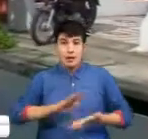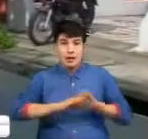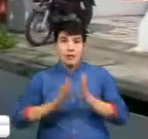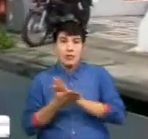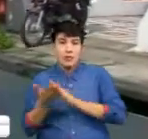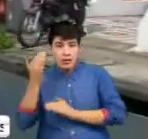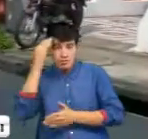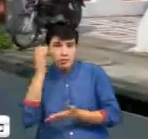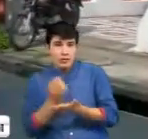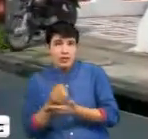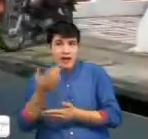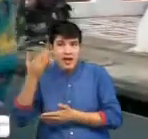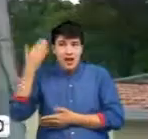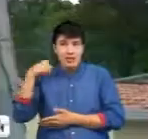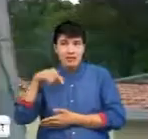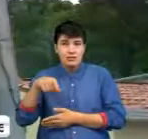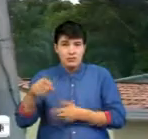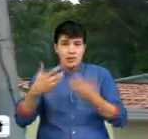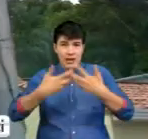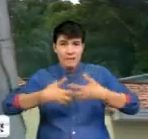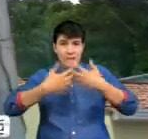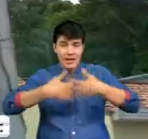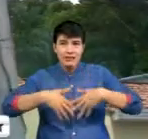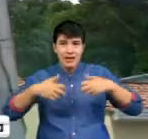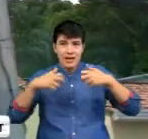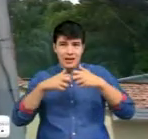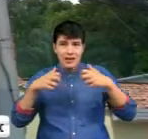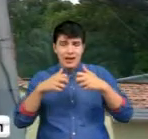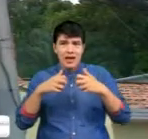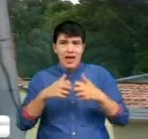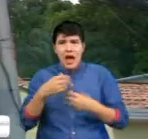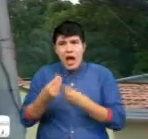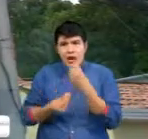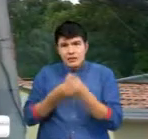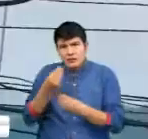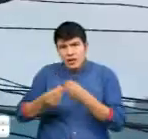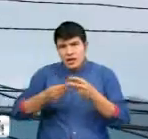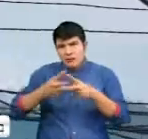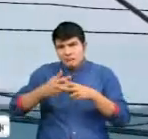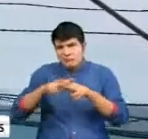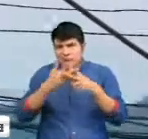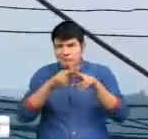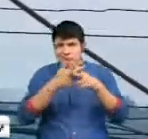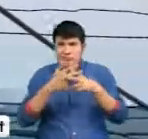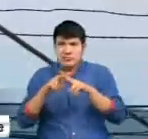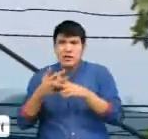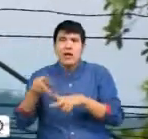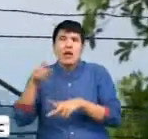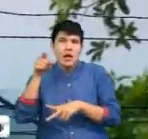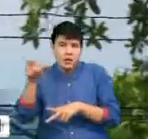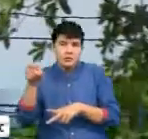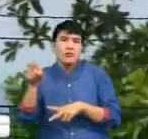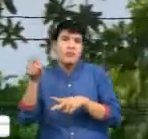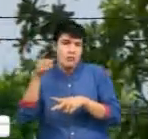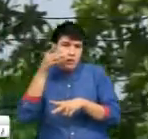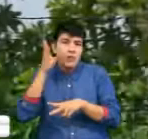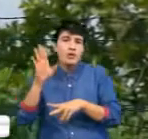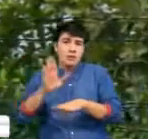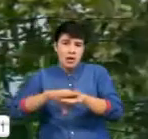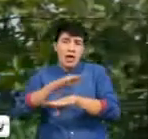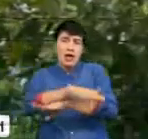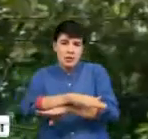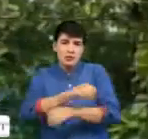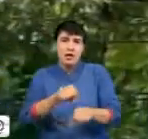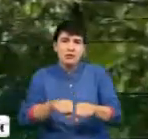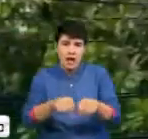para entonces contratistas de la electrificadora realizaban reparaciones esto pudo generar los daños aseguran